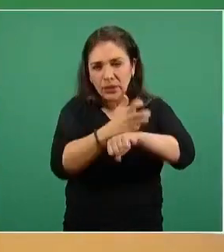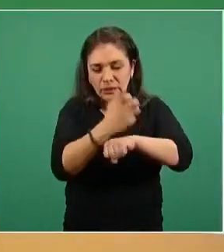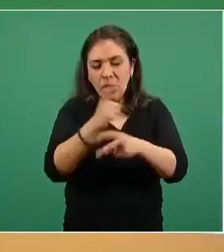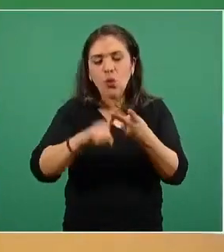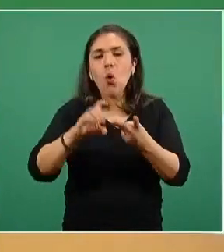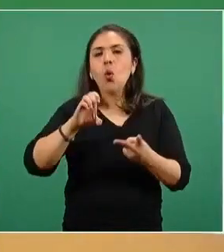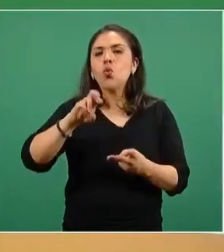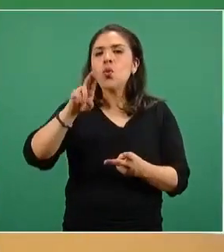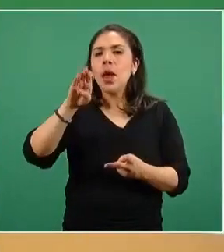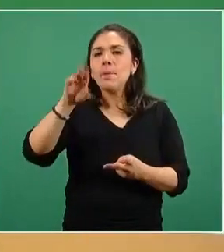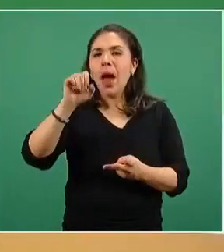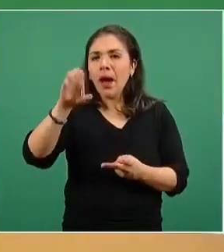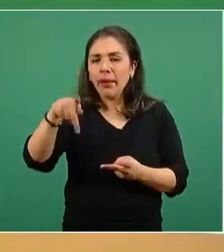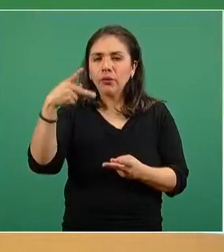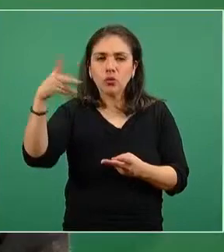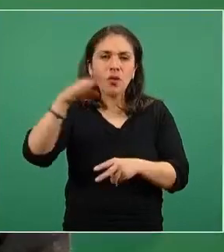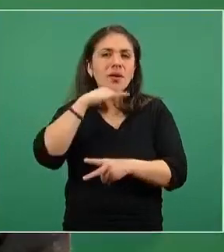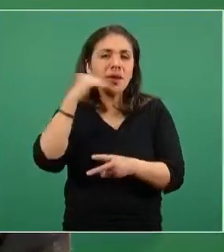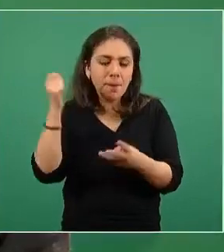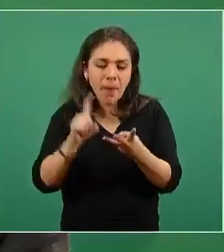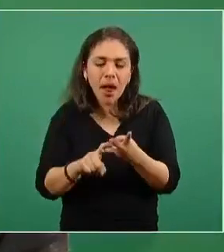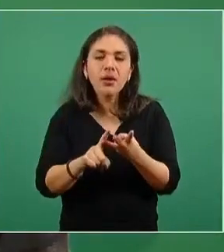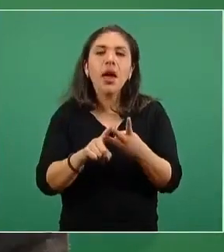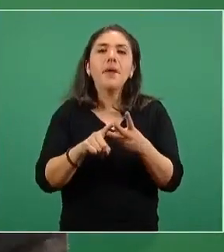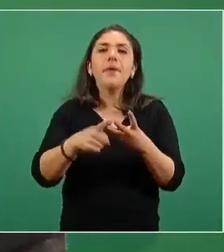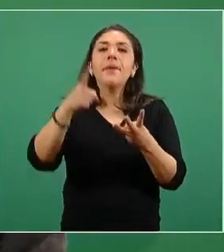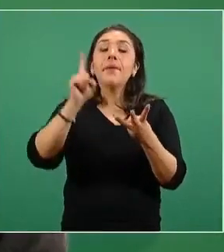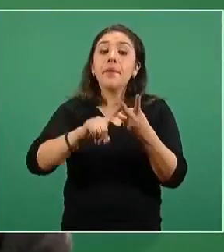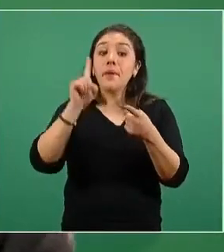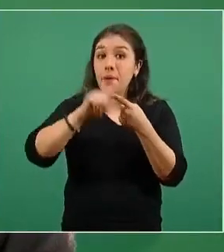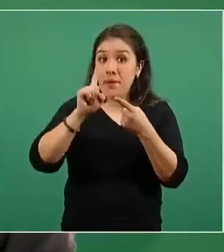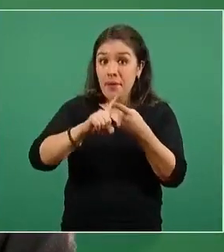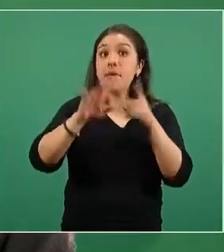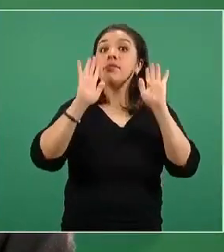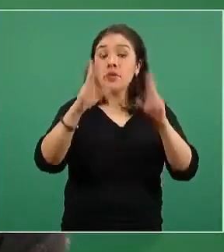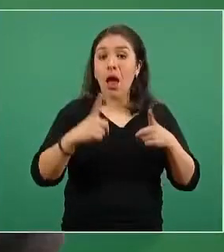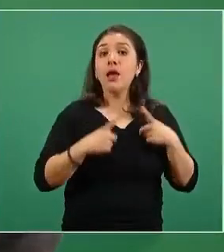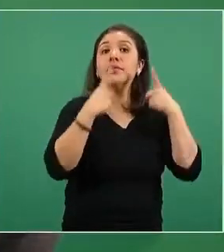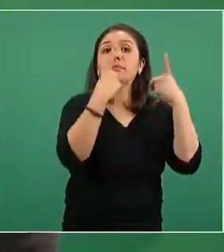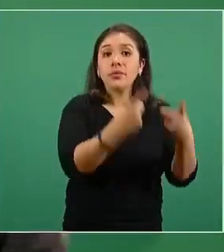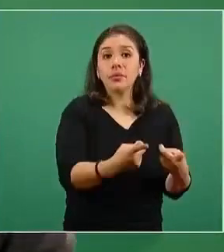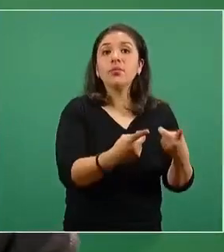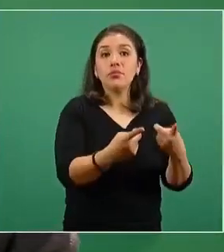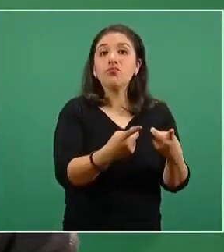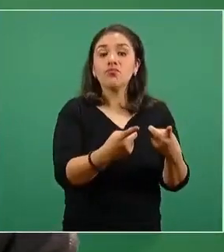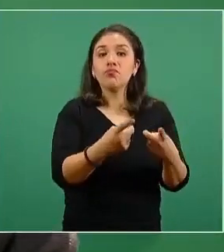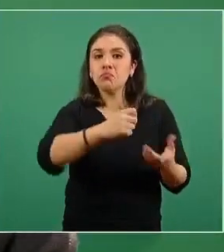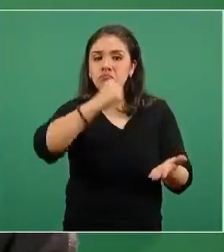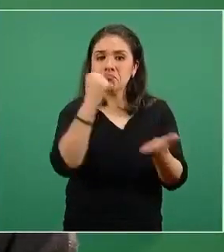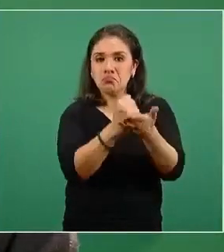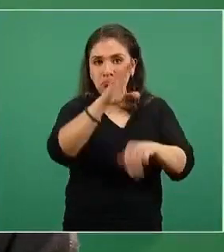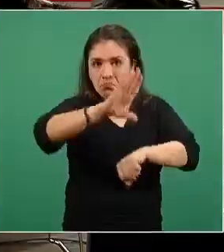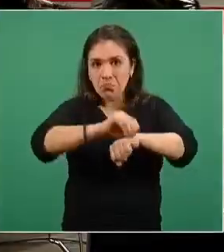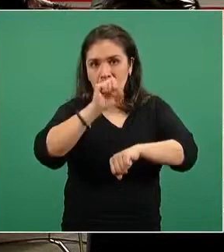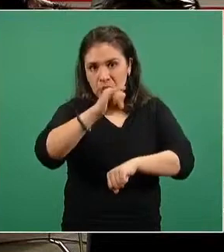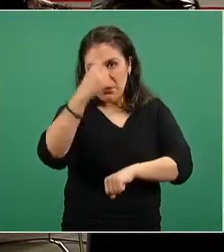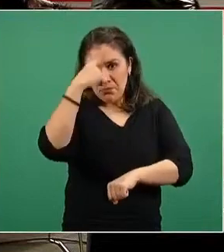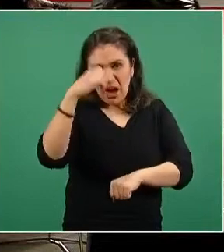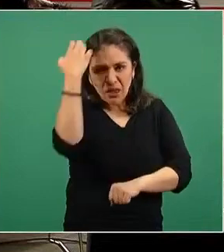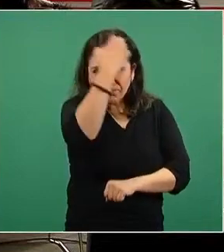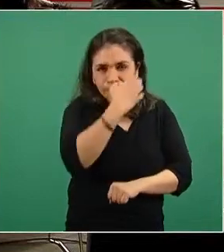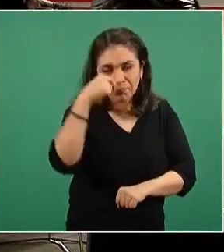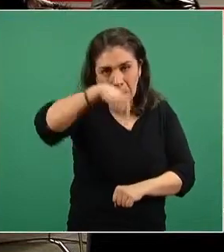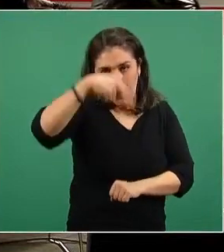CureVac de Alemania. El primero ya recibió una autorización para conducir el ensayo